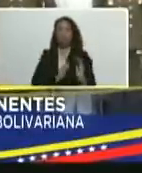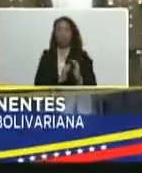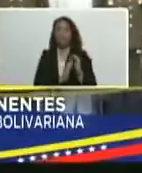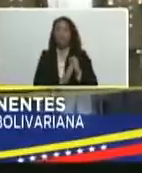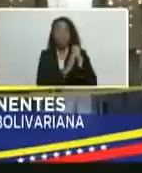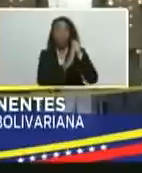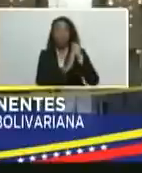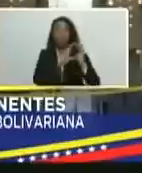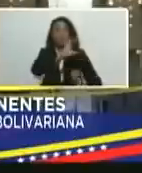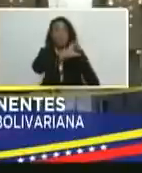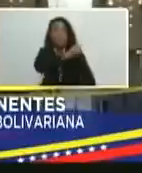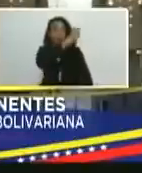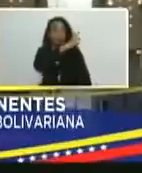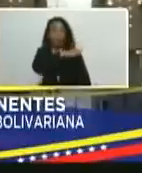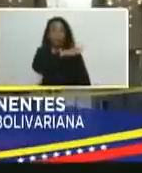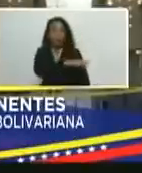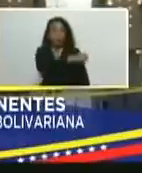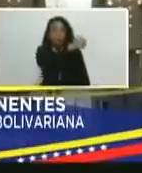demuestra